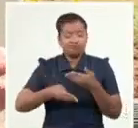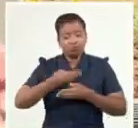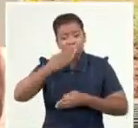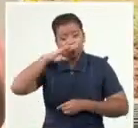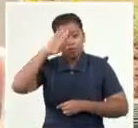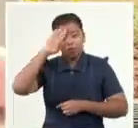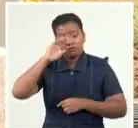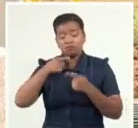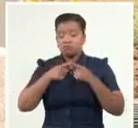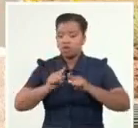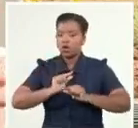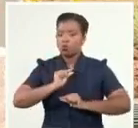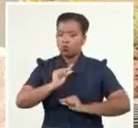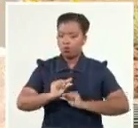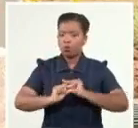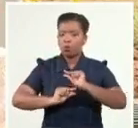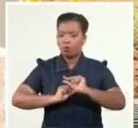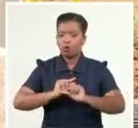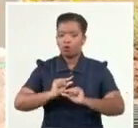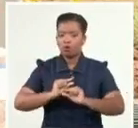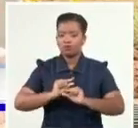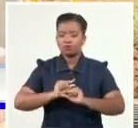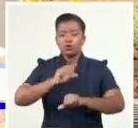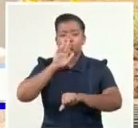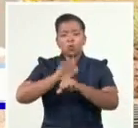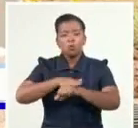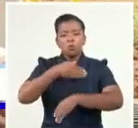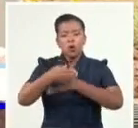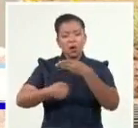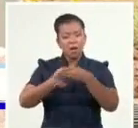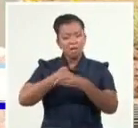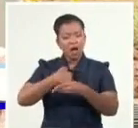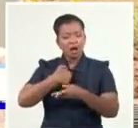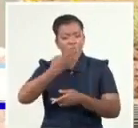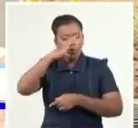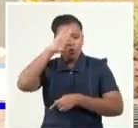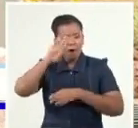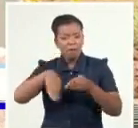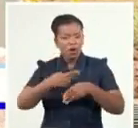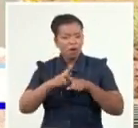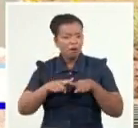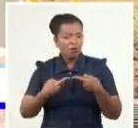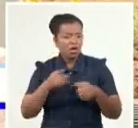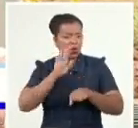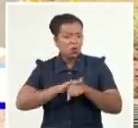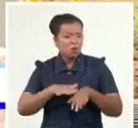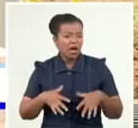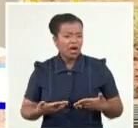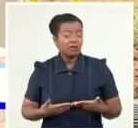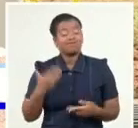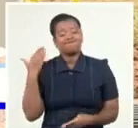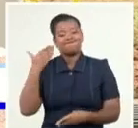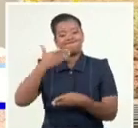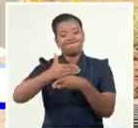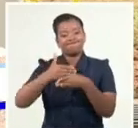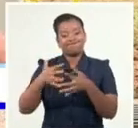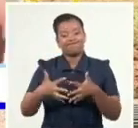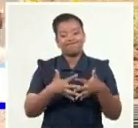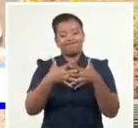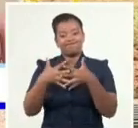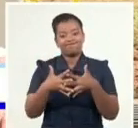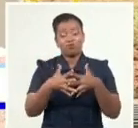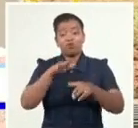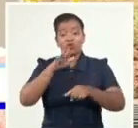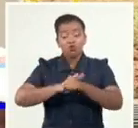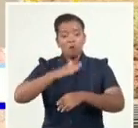estas adversidades que la principal causa es el bloqueo recrudecido que impide que muchos de los recursos lleguen al país